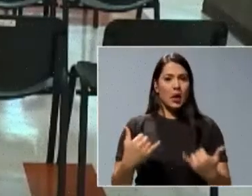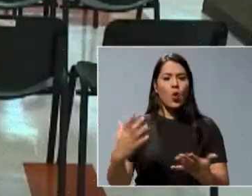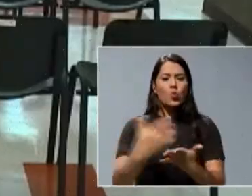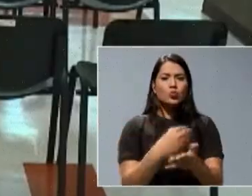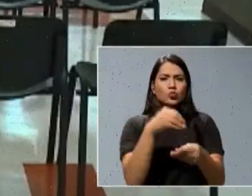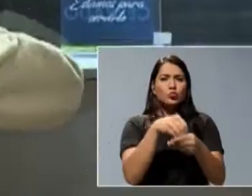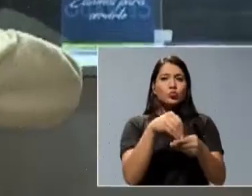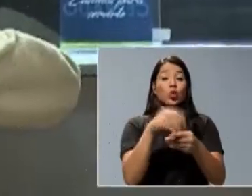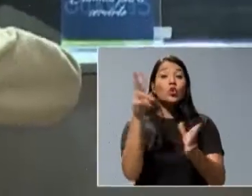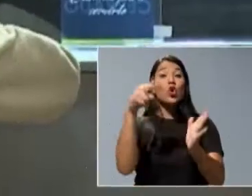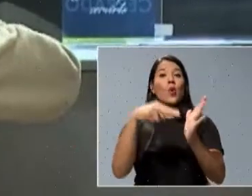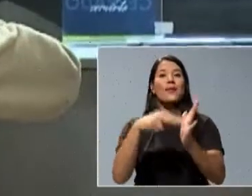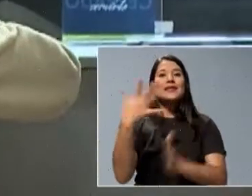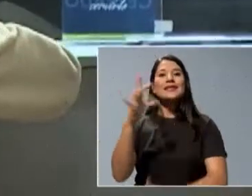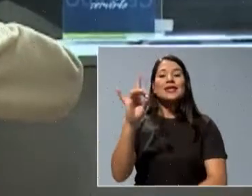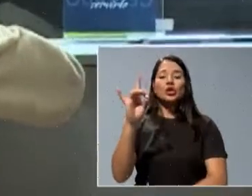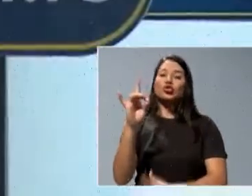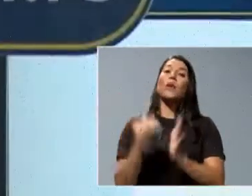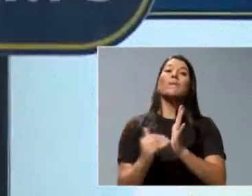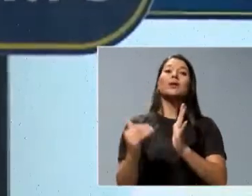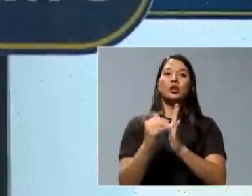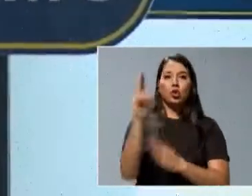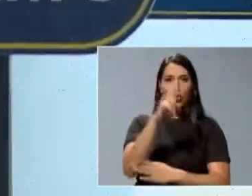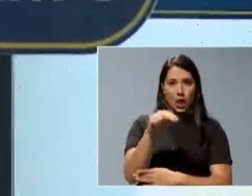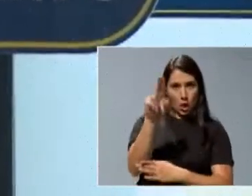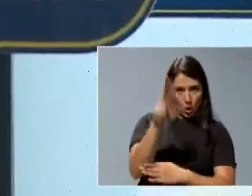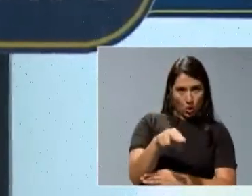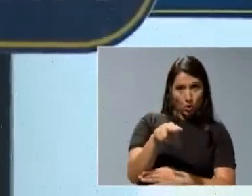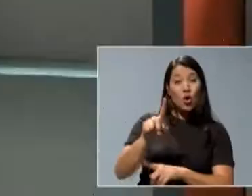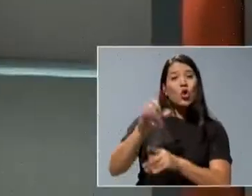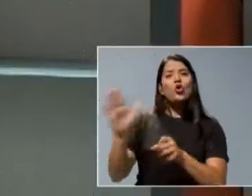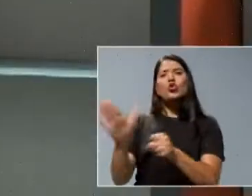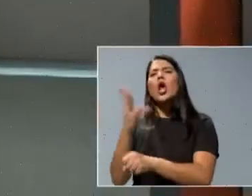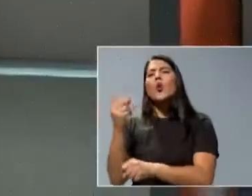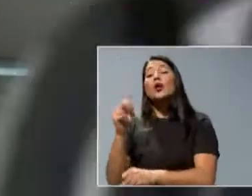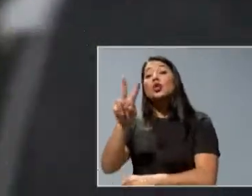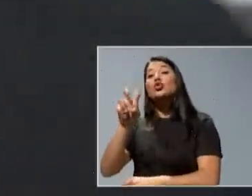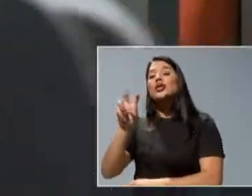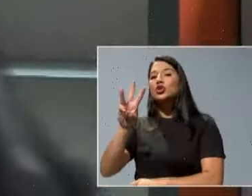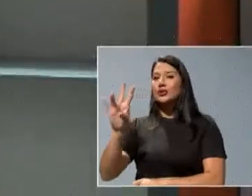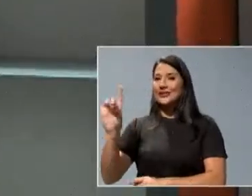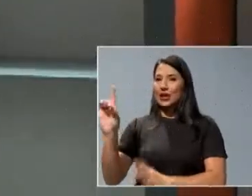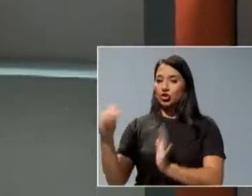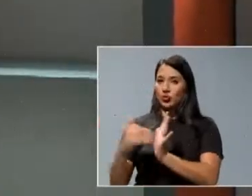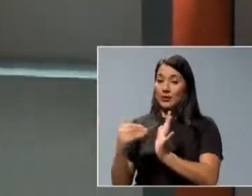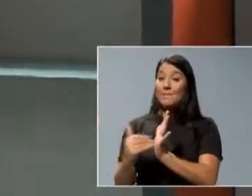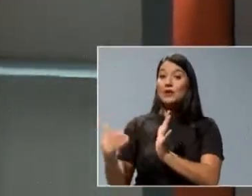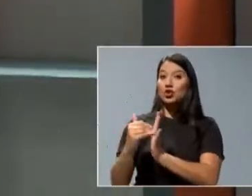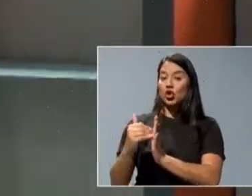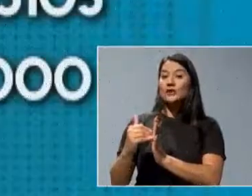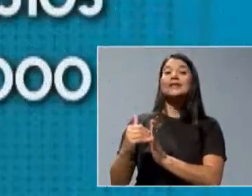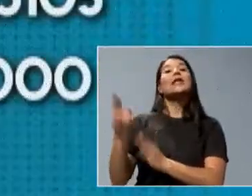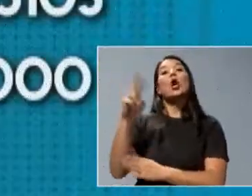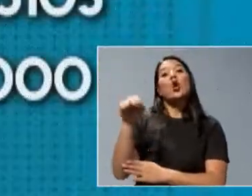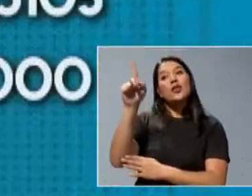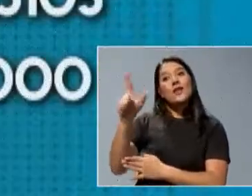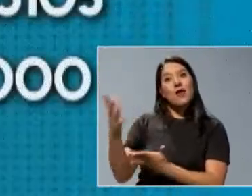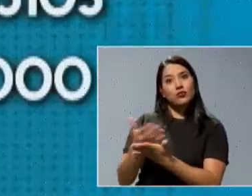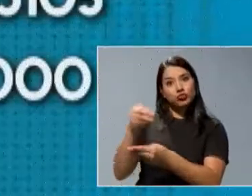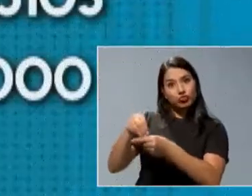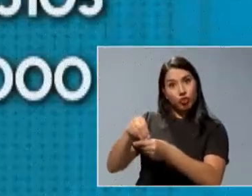recaudado 2.018 millones de colones de los 268.000 millones de colones que se esperan recibir este año. Para el